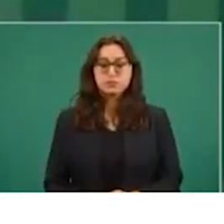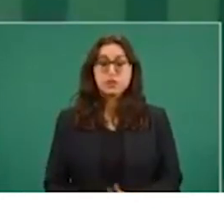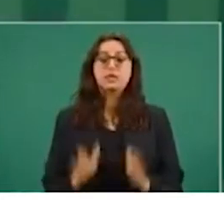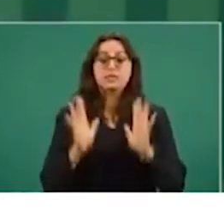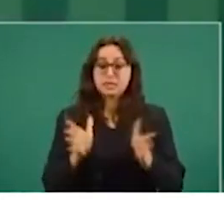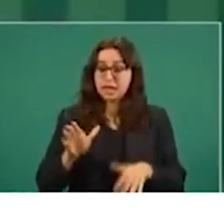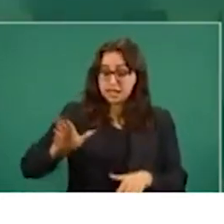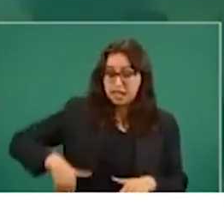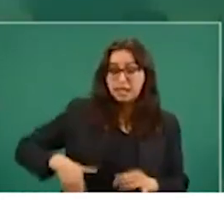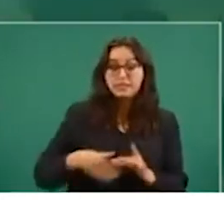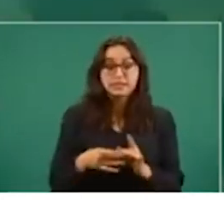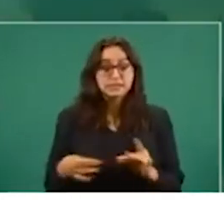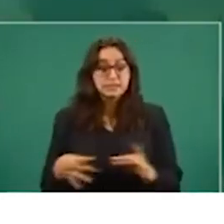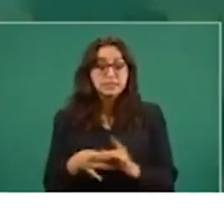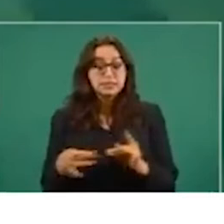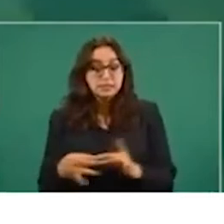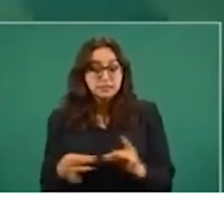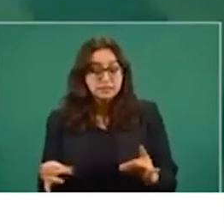dije que es